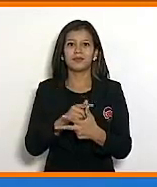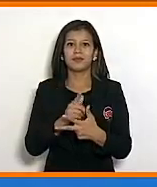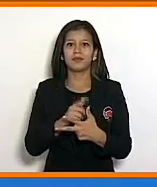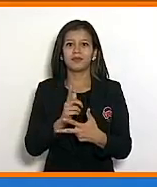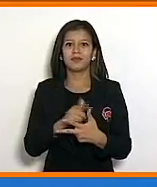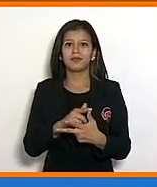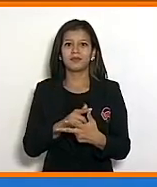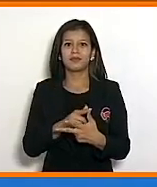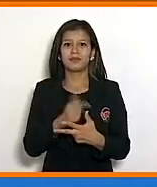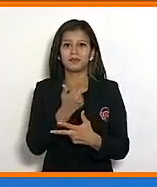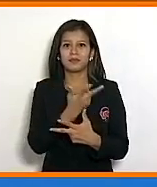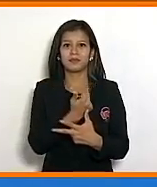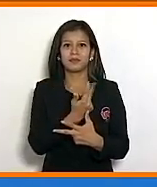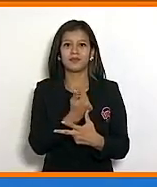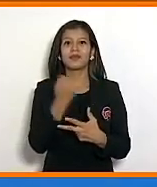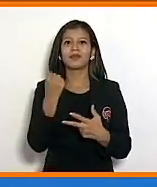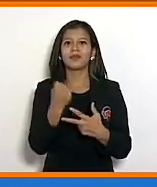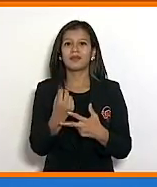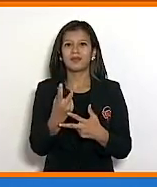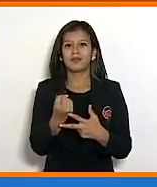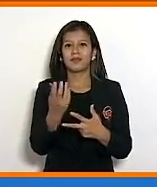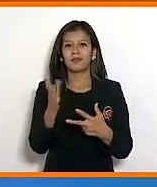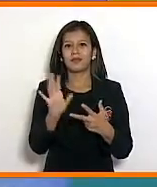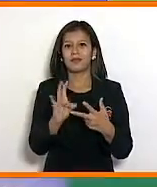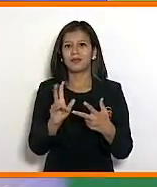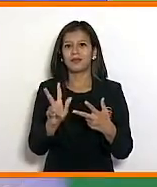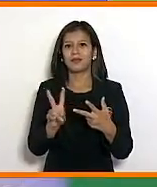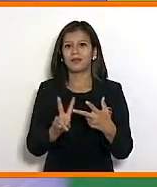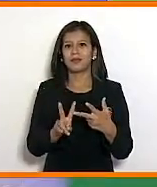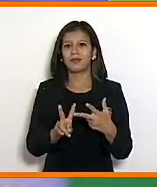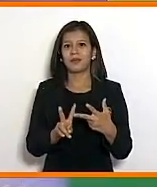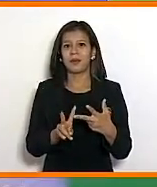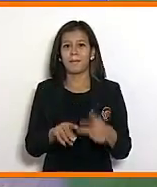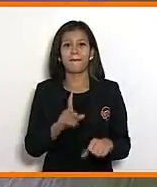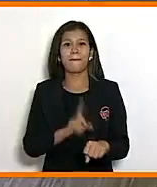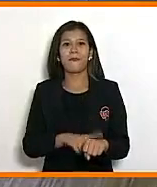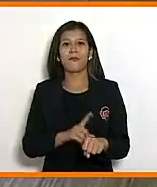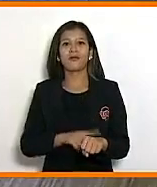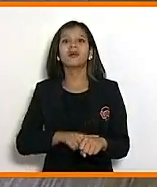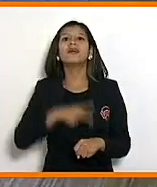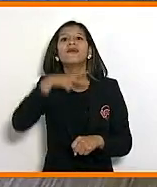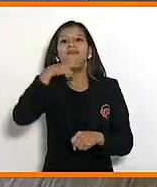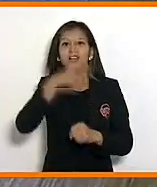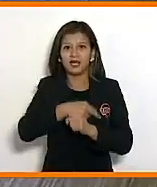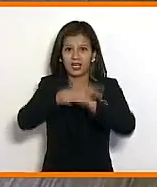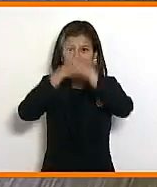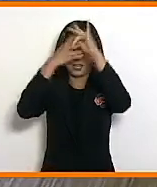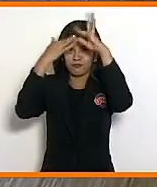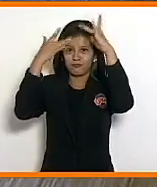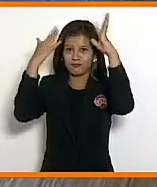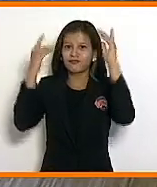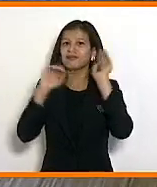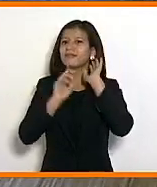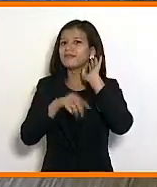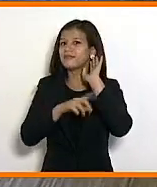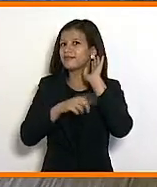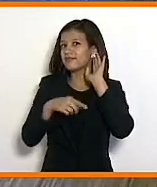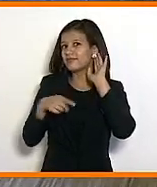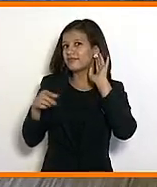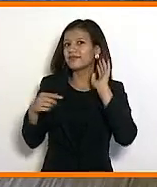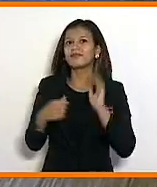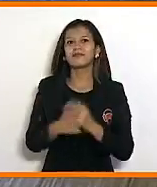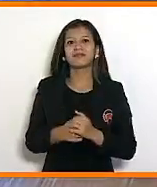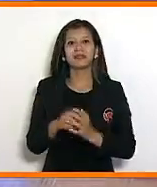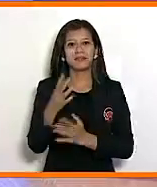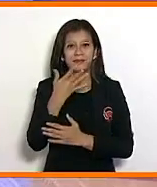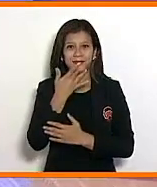son 13, 12 y 72. Es momento de hacer tus sueños una realidad junto a Diaria.